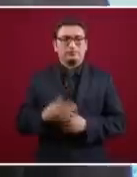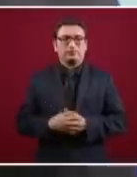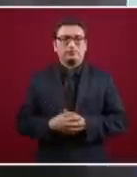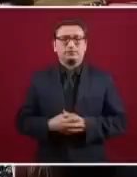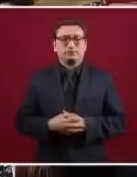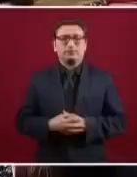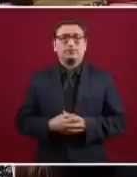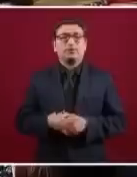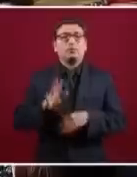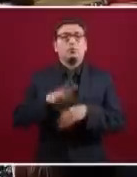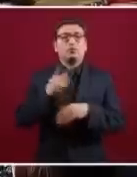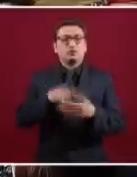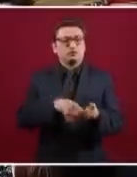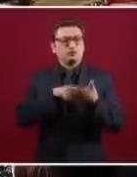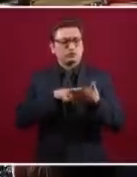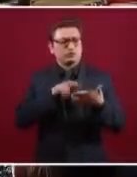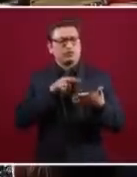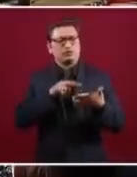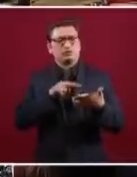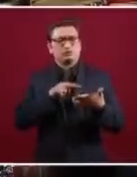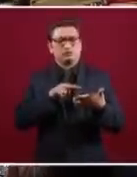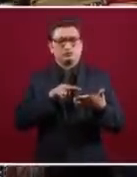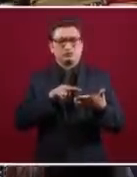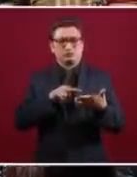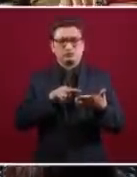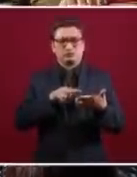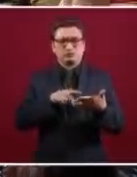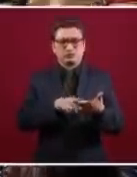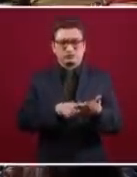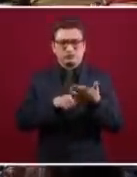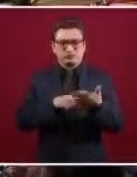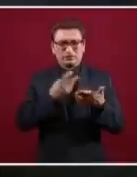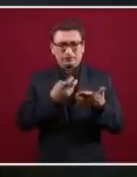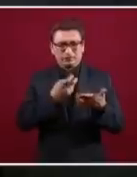porque cuando la mostraron así